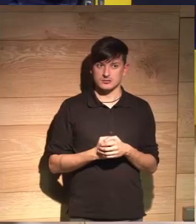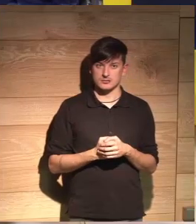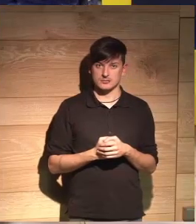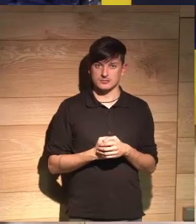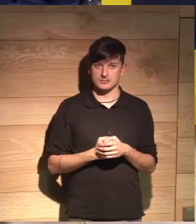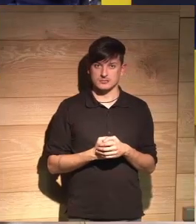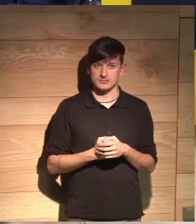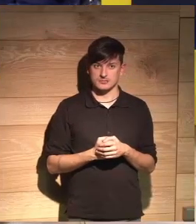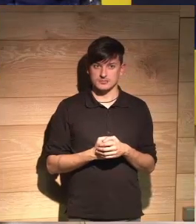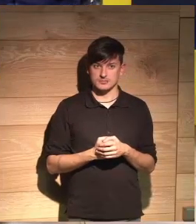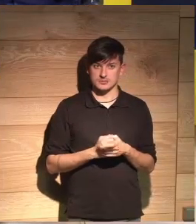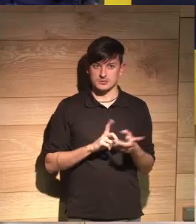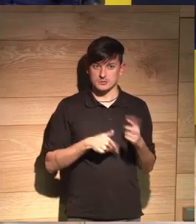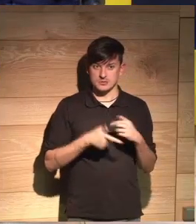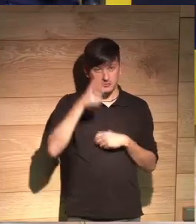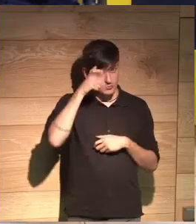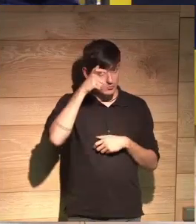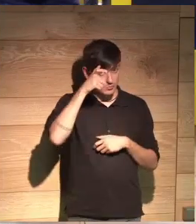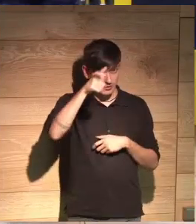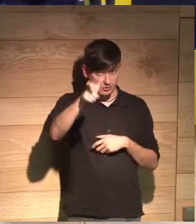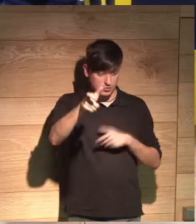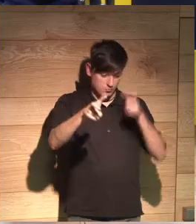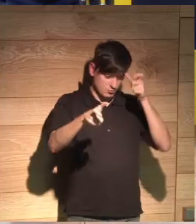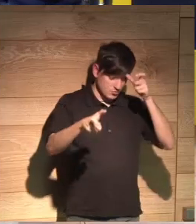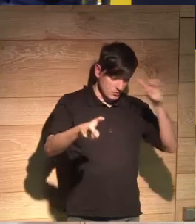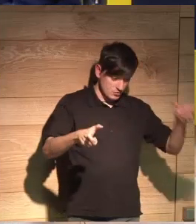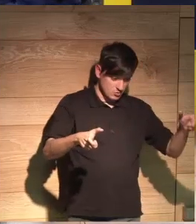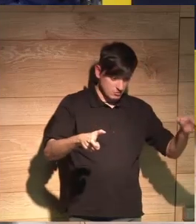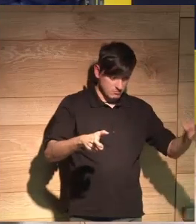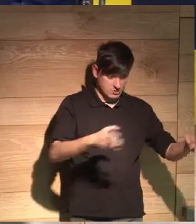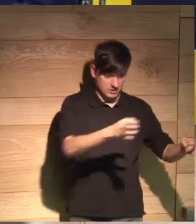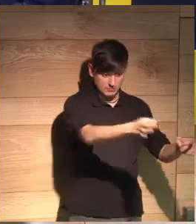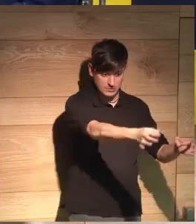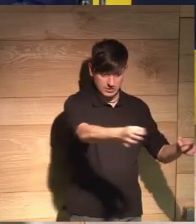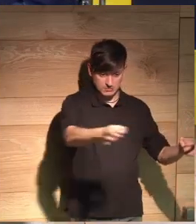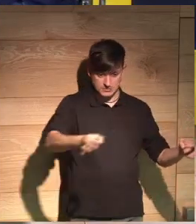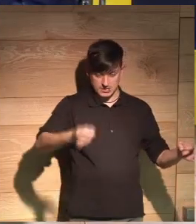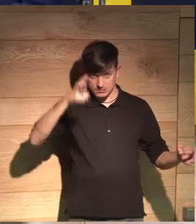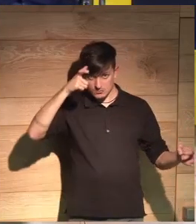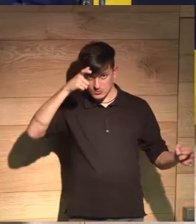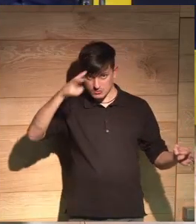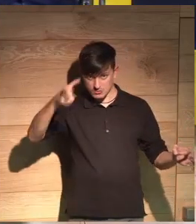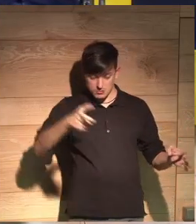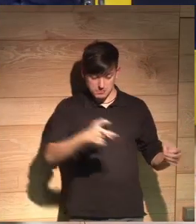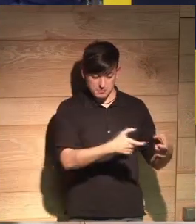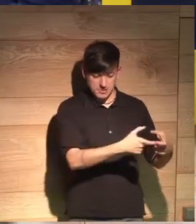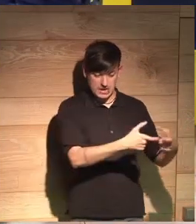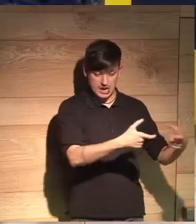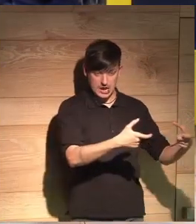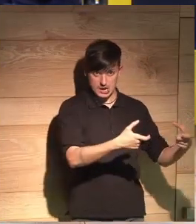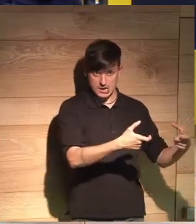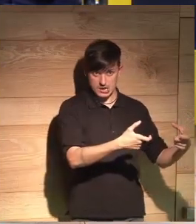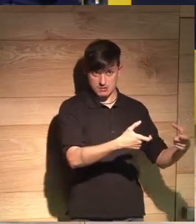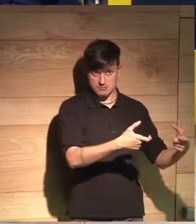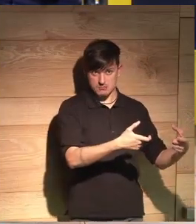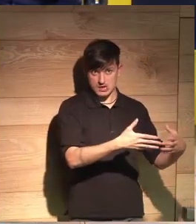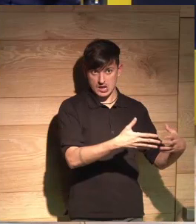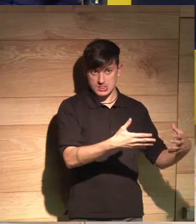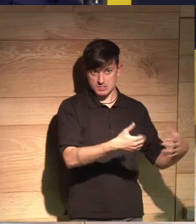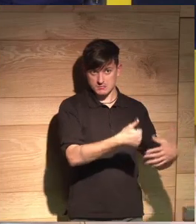pueblos y pueblos tienes un poco más grande un